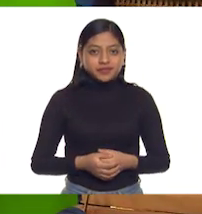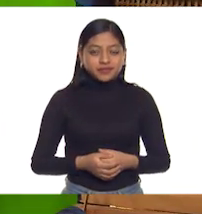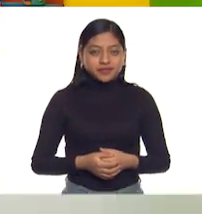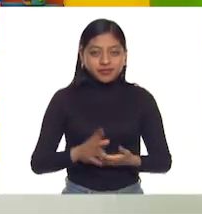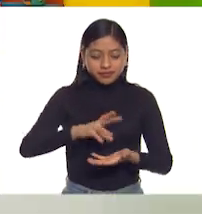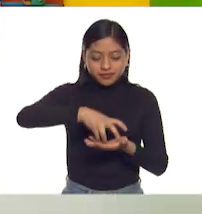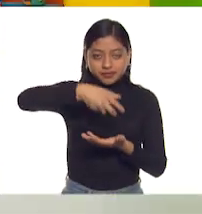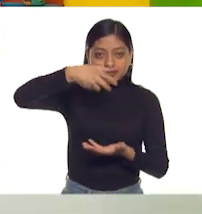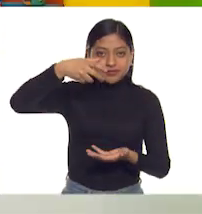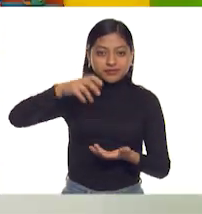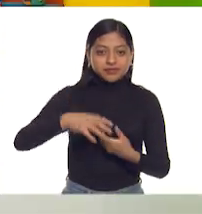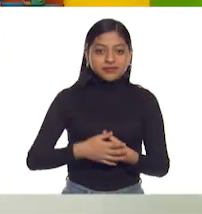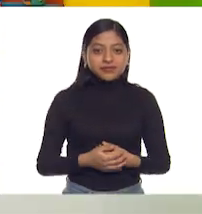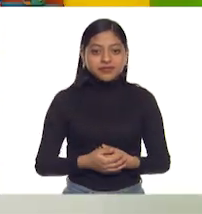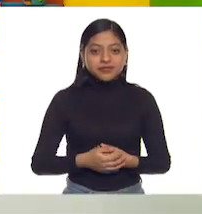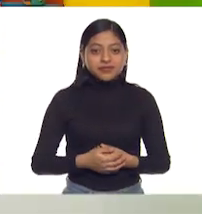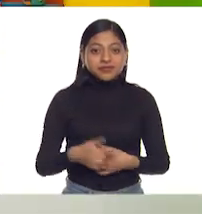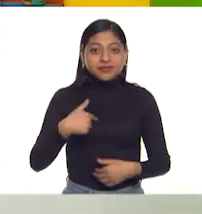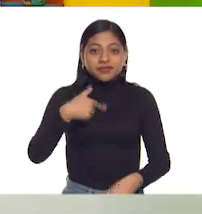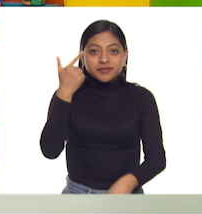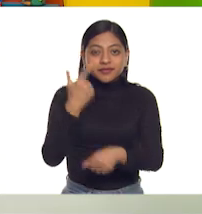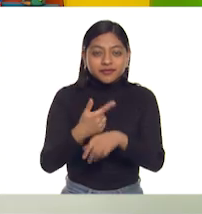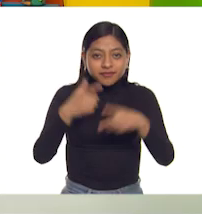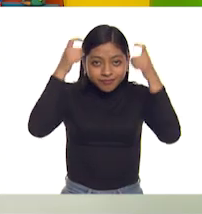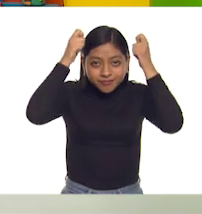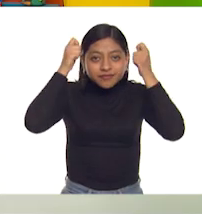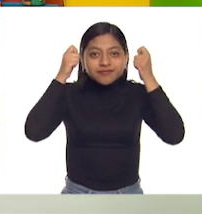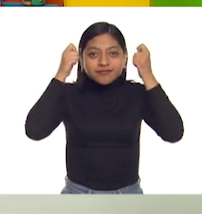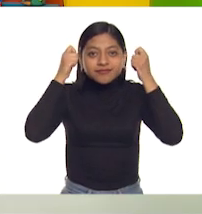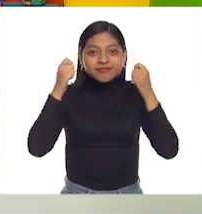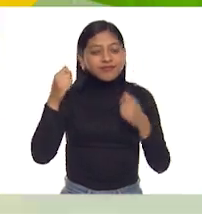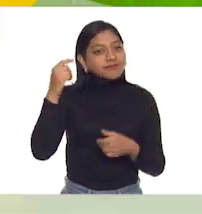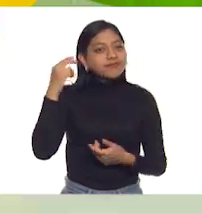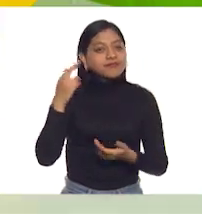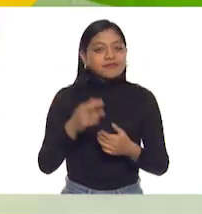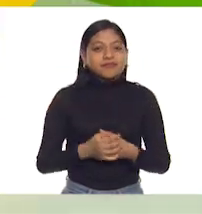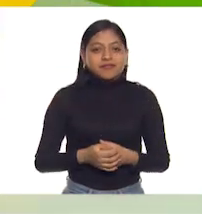¡Guau! ¡Yo encontré una peluca rubia!